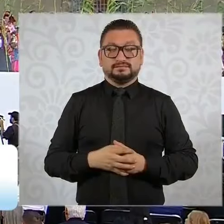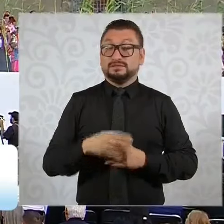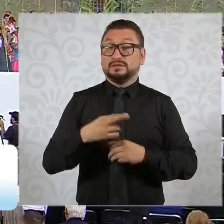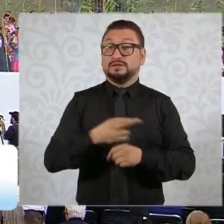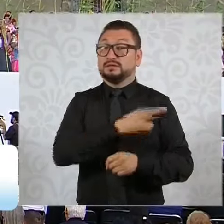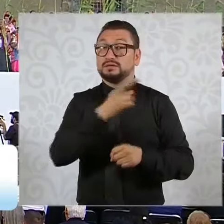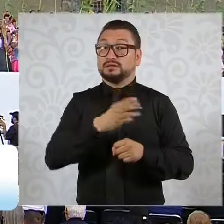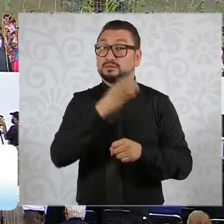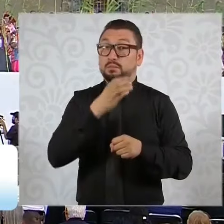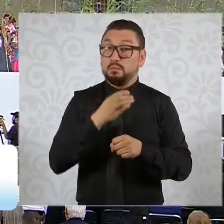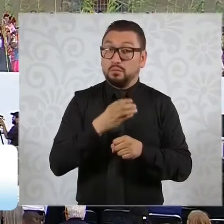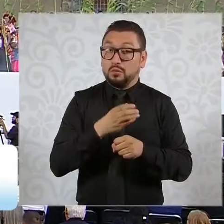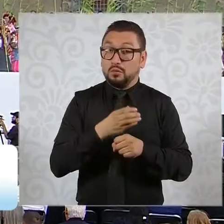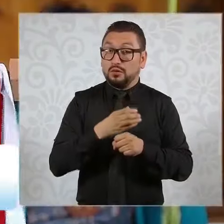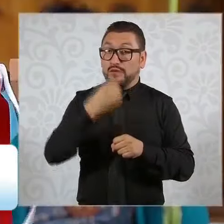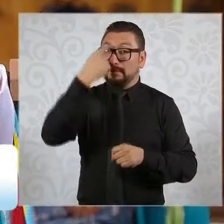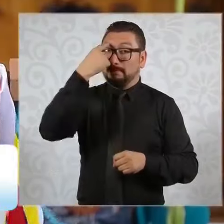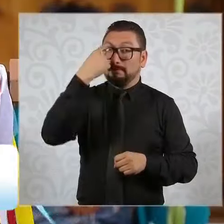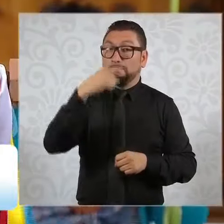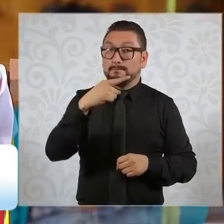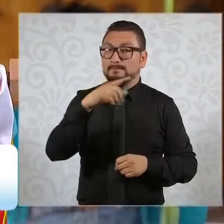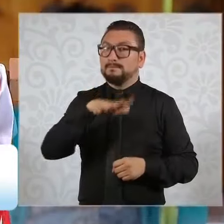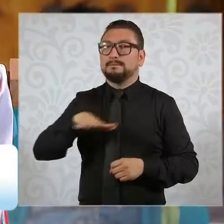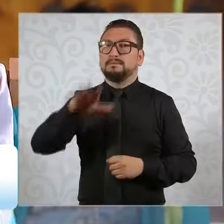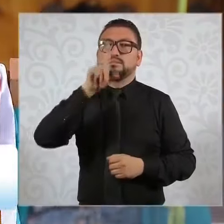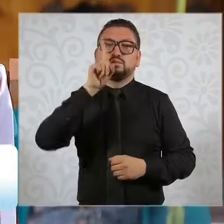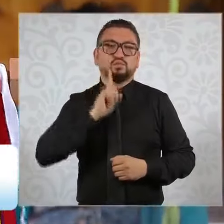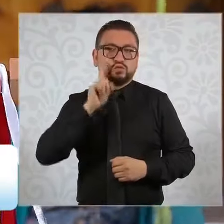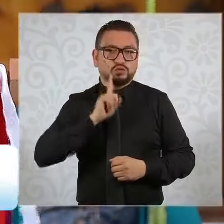República de y para las mujeres.